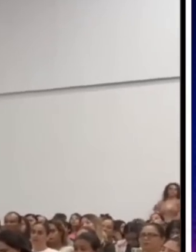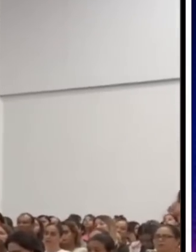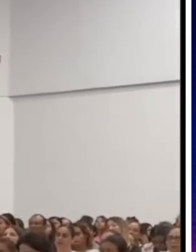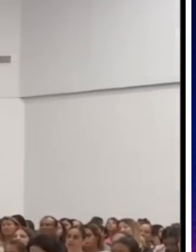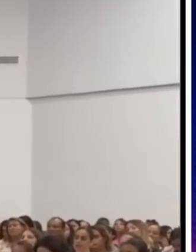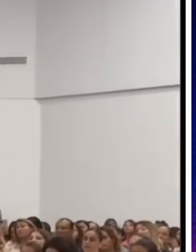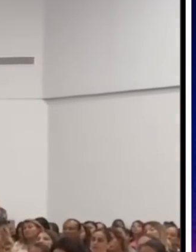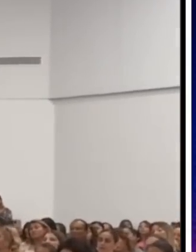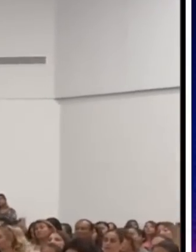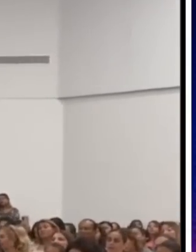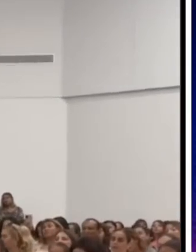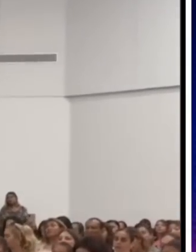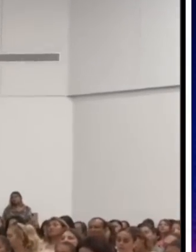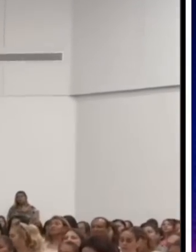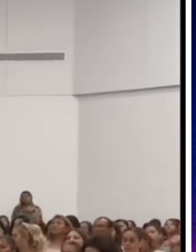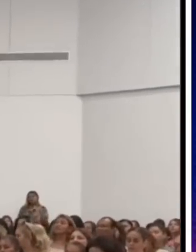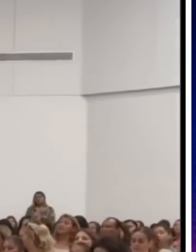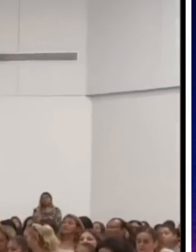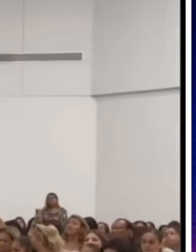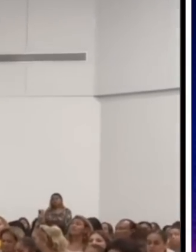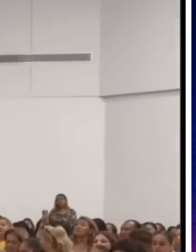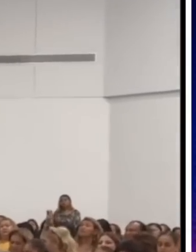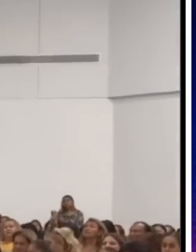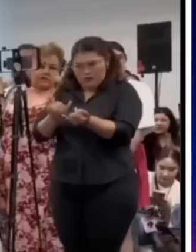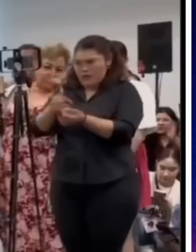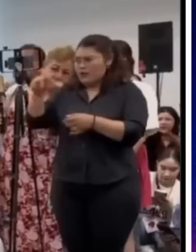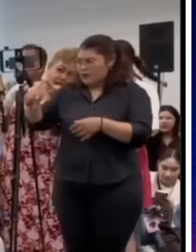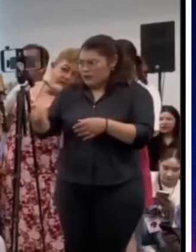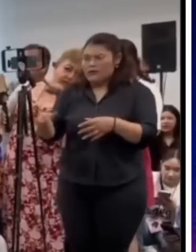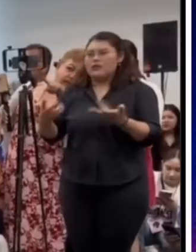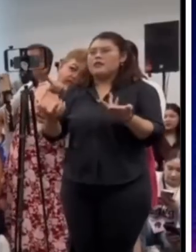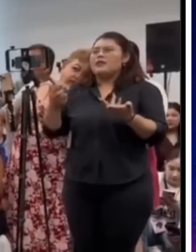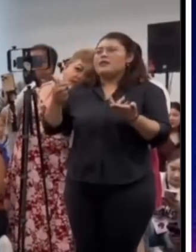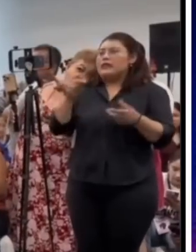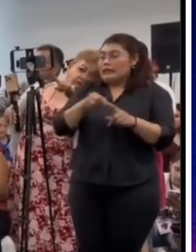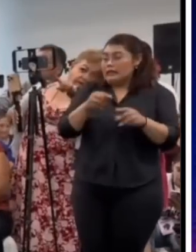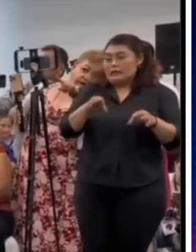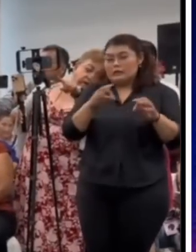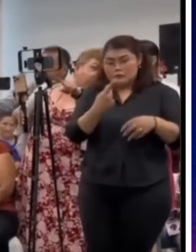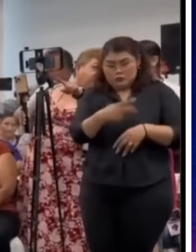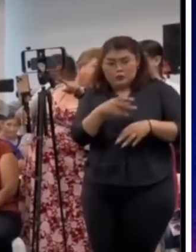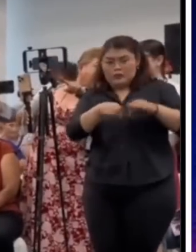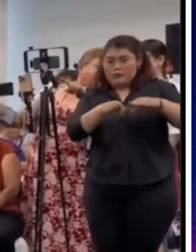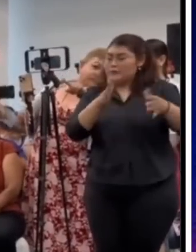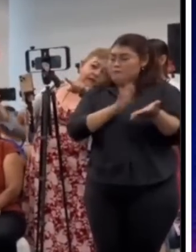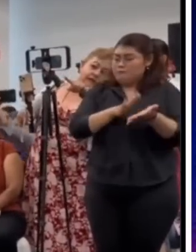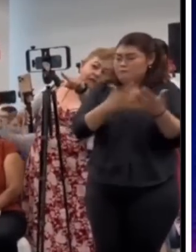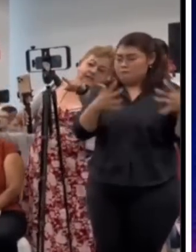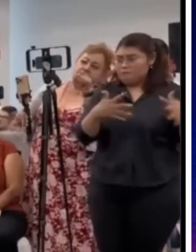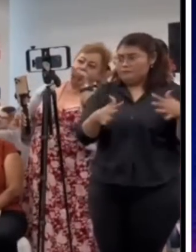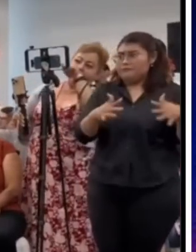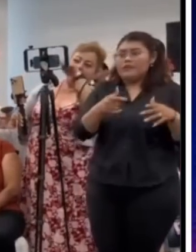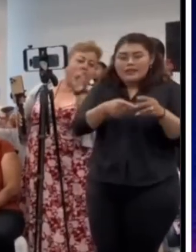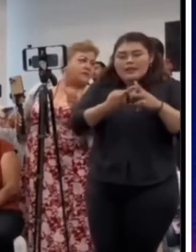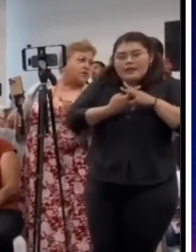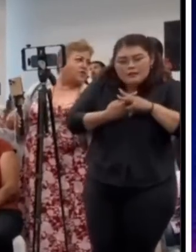humanos, que es parte de este movimiento desde hace mucho tiempo y que ha hecho una excelente labor, inició